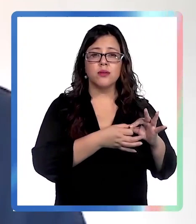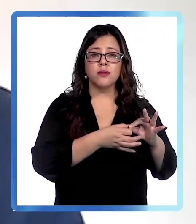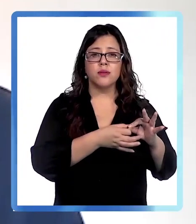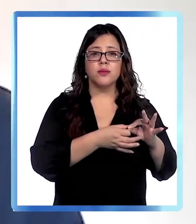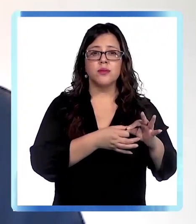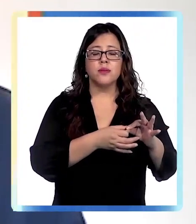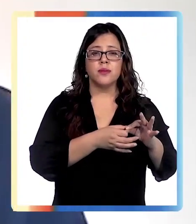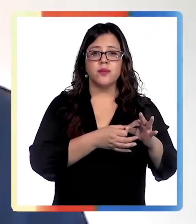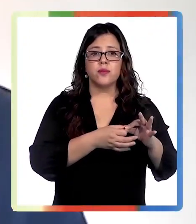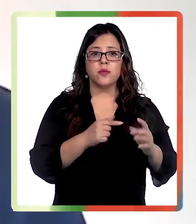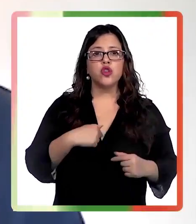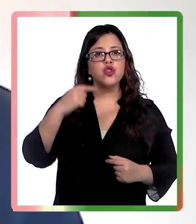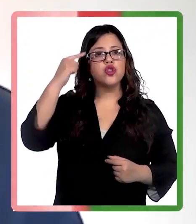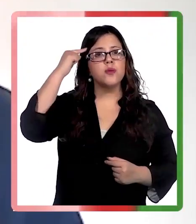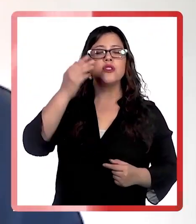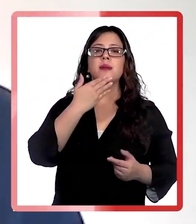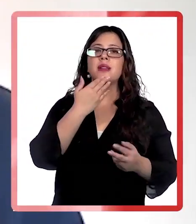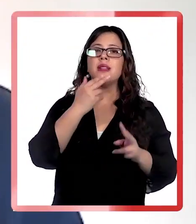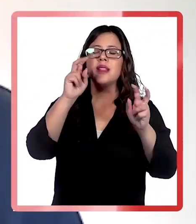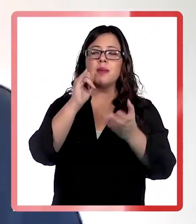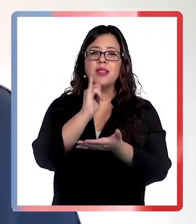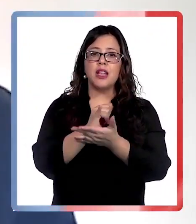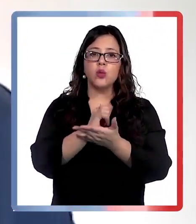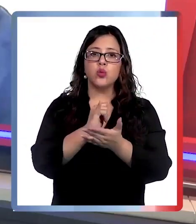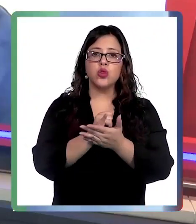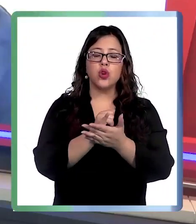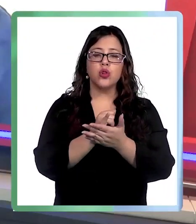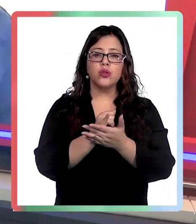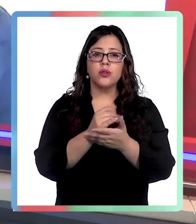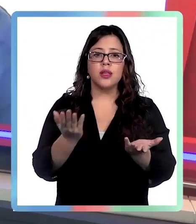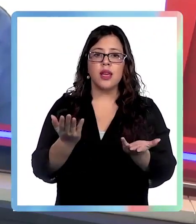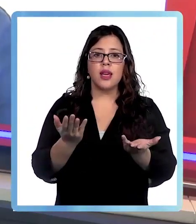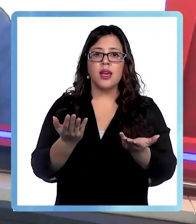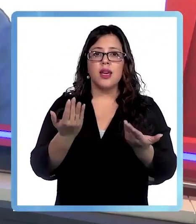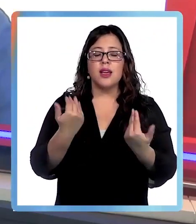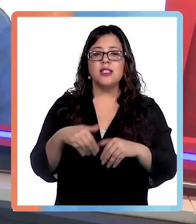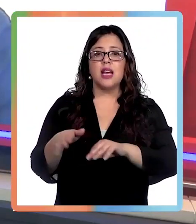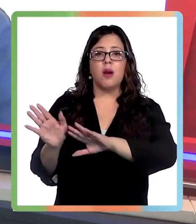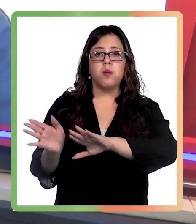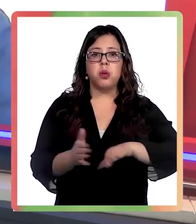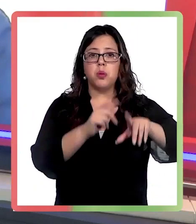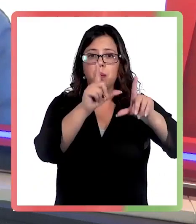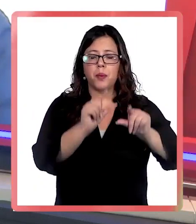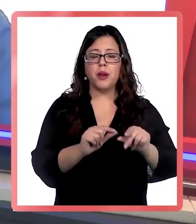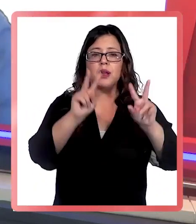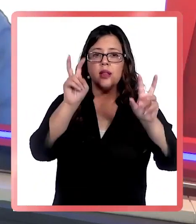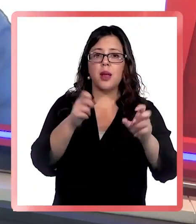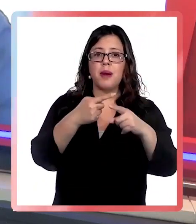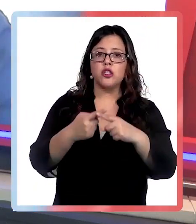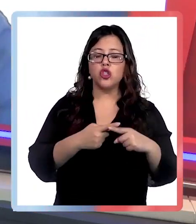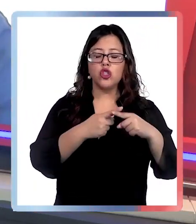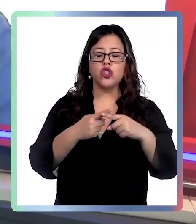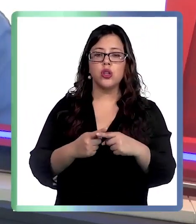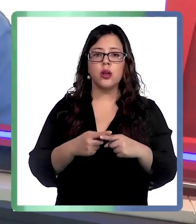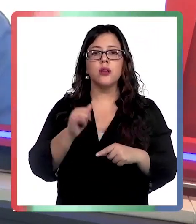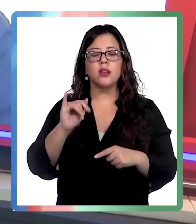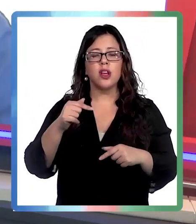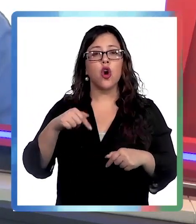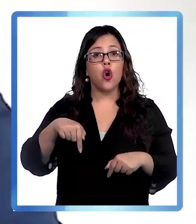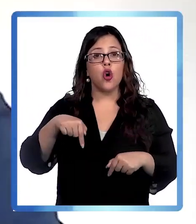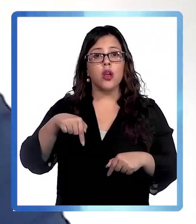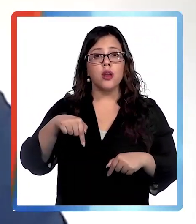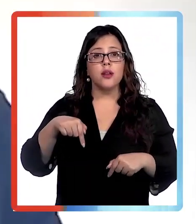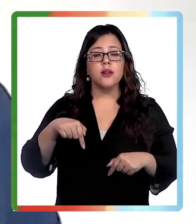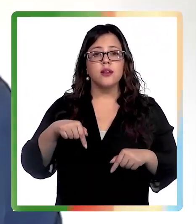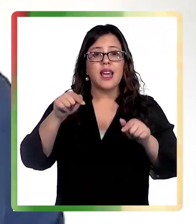se está pasando por un déficit en términos de socialización. Entonces, claro, hoy día este reconocimiento, valoración